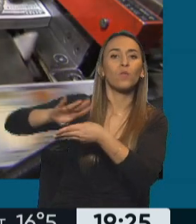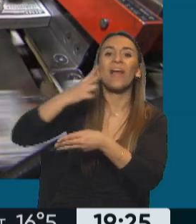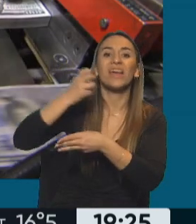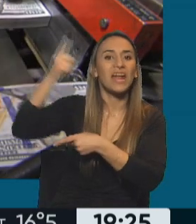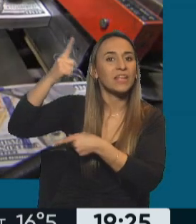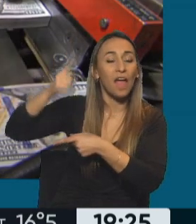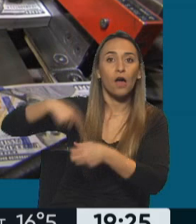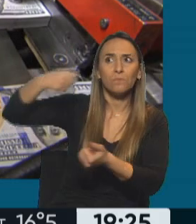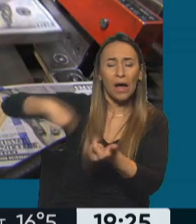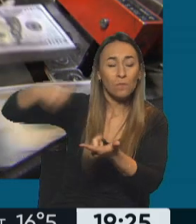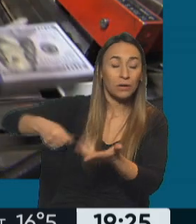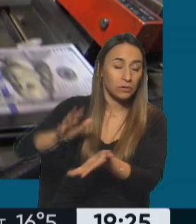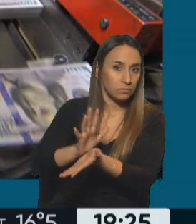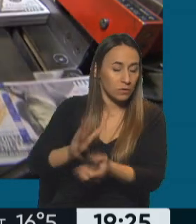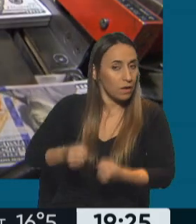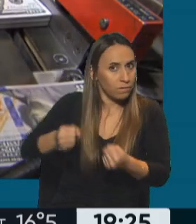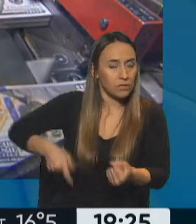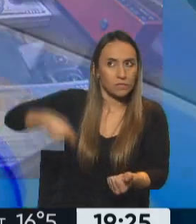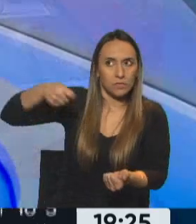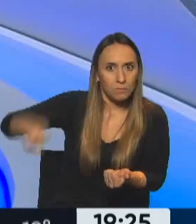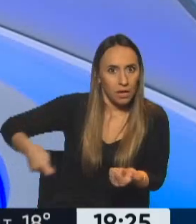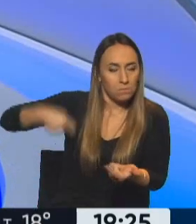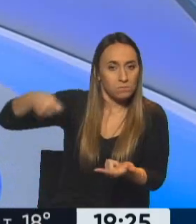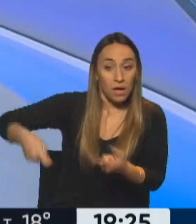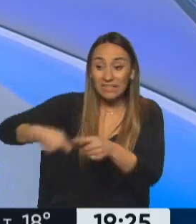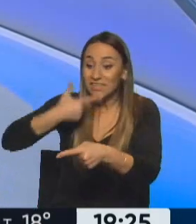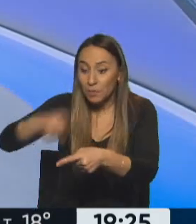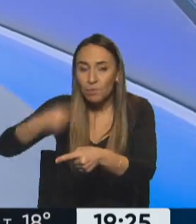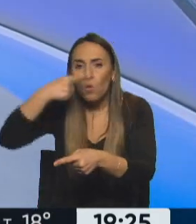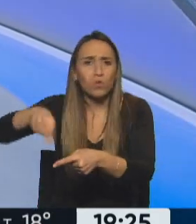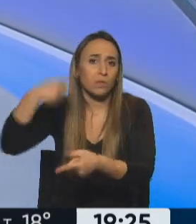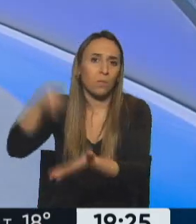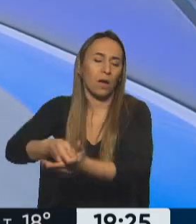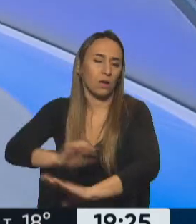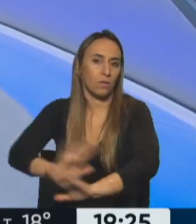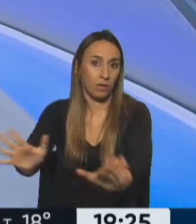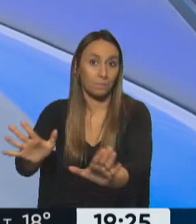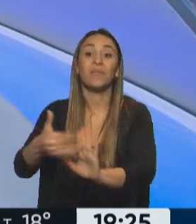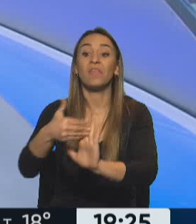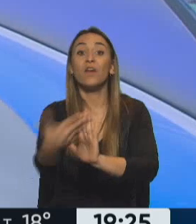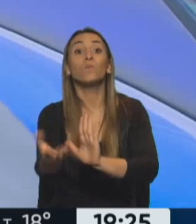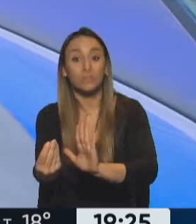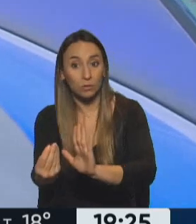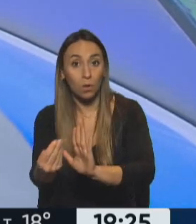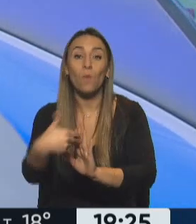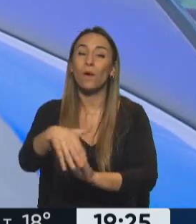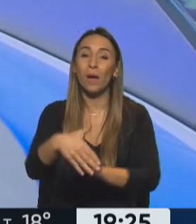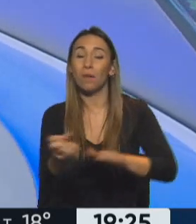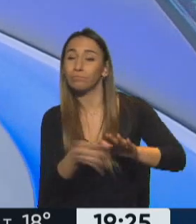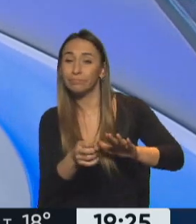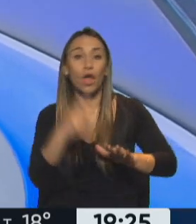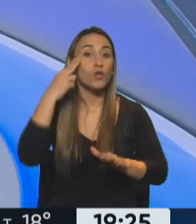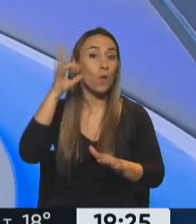Argentina productiva está exportando. Vamos a llegar este año, espero, a 90.000 millones de dólares